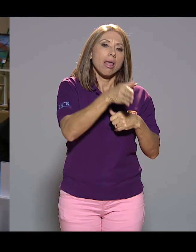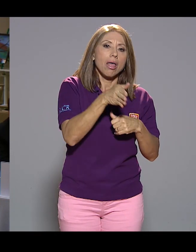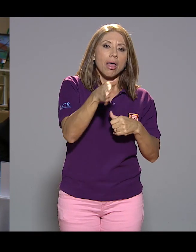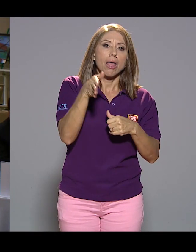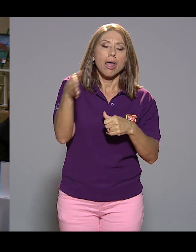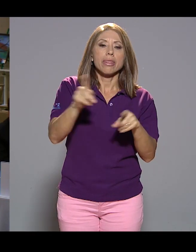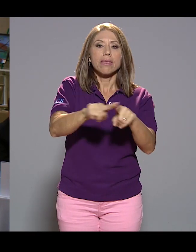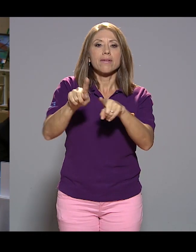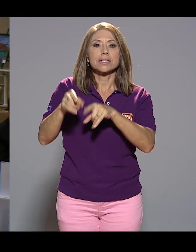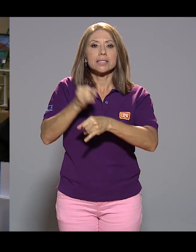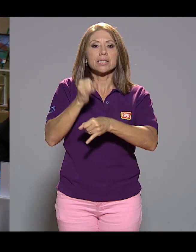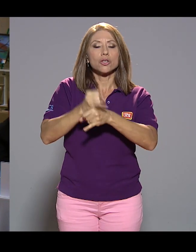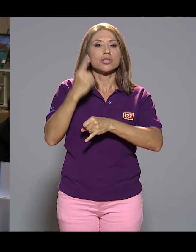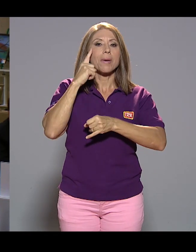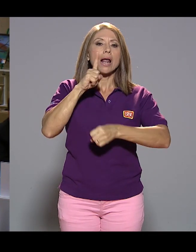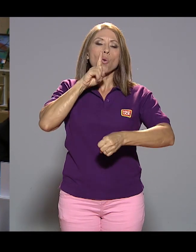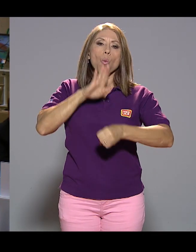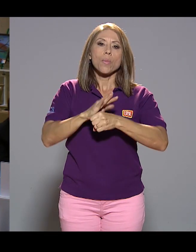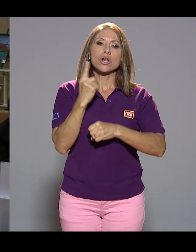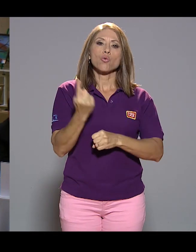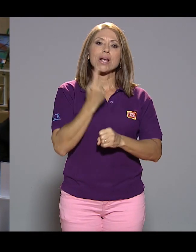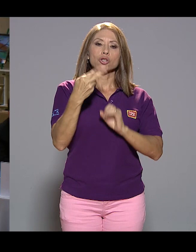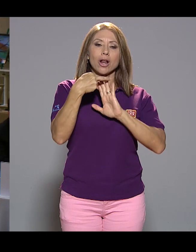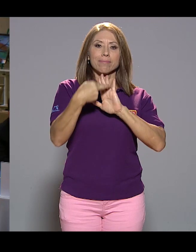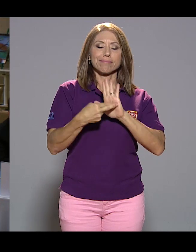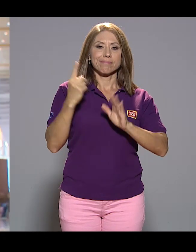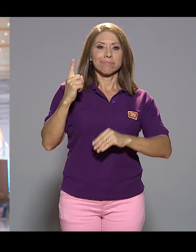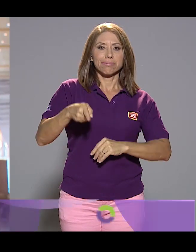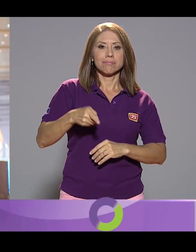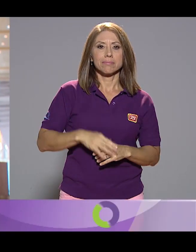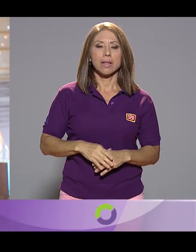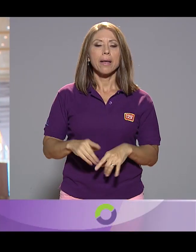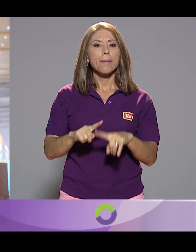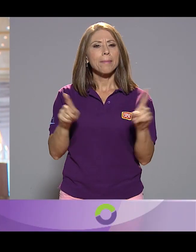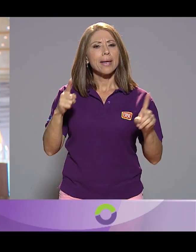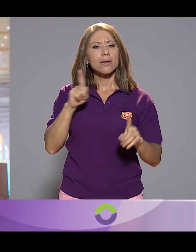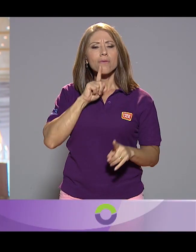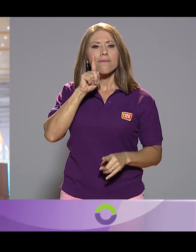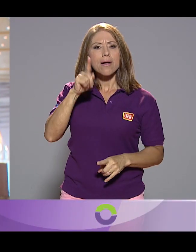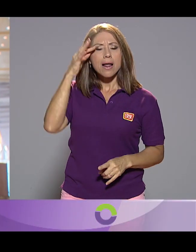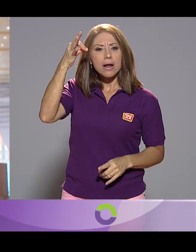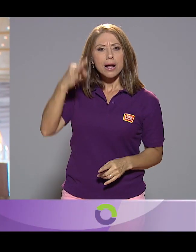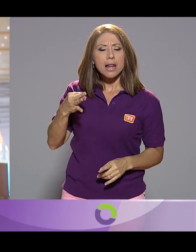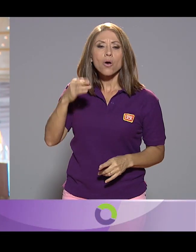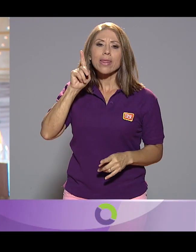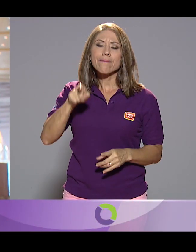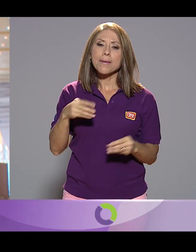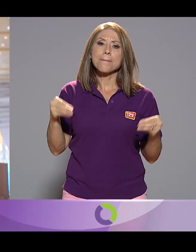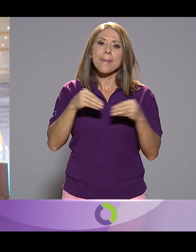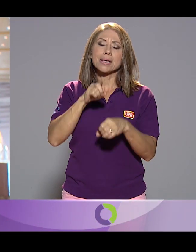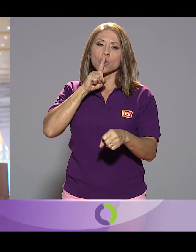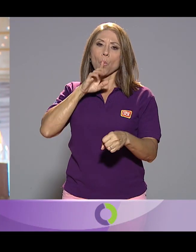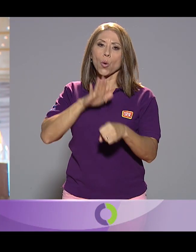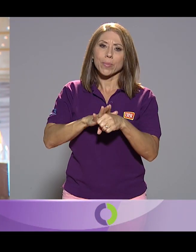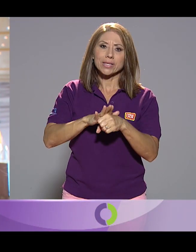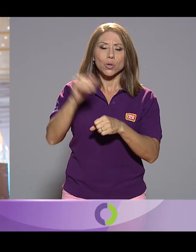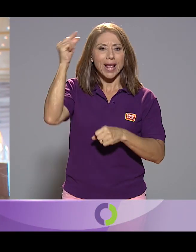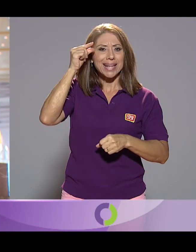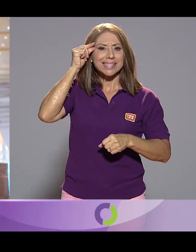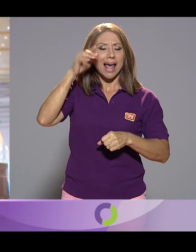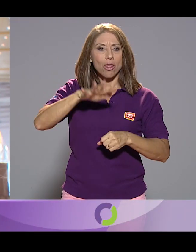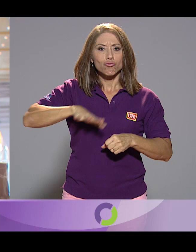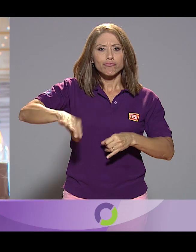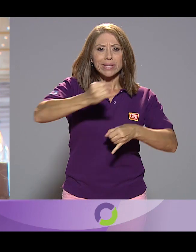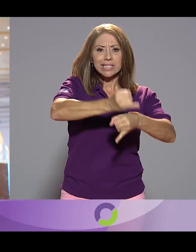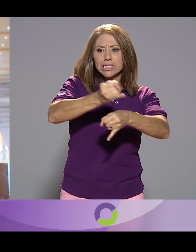diversas instituciones para hacer cumplir una sola disposición. Pero en realidad creo que tiene que haber un mayor